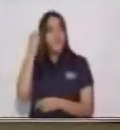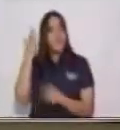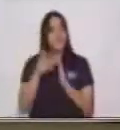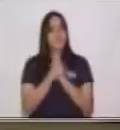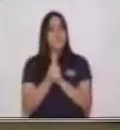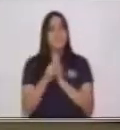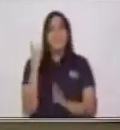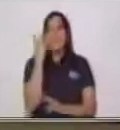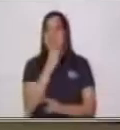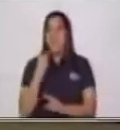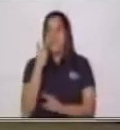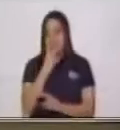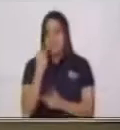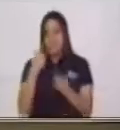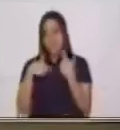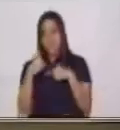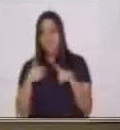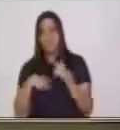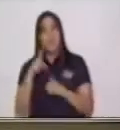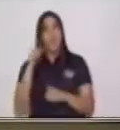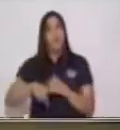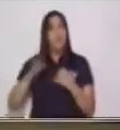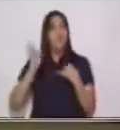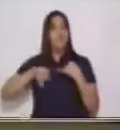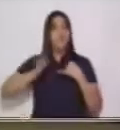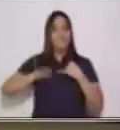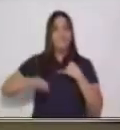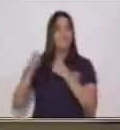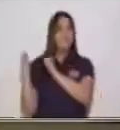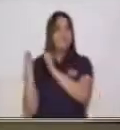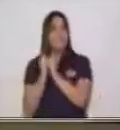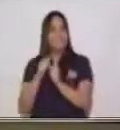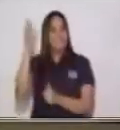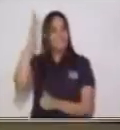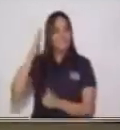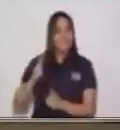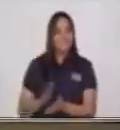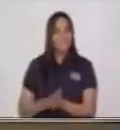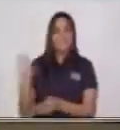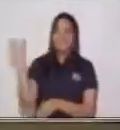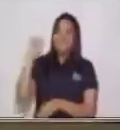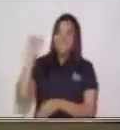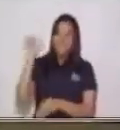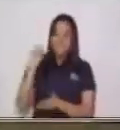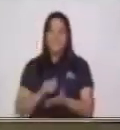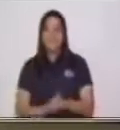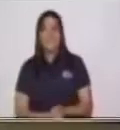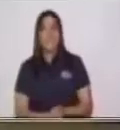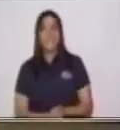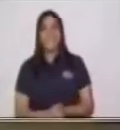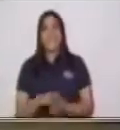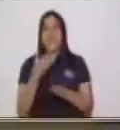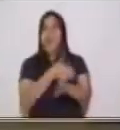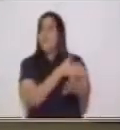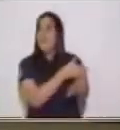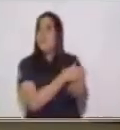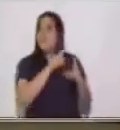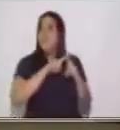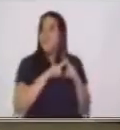habilidad lingüística. Hoy en la interpretación de lengua de señas nos acompaña Lourdes. Hola Lourdes. Antes de